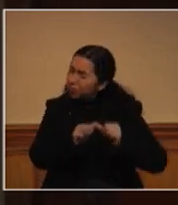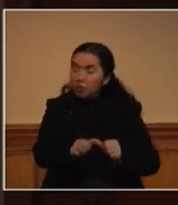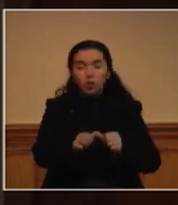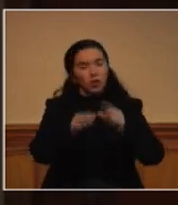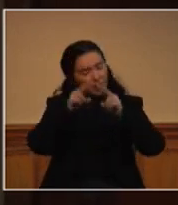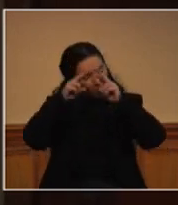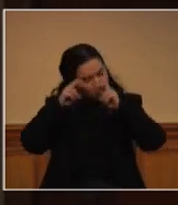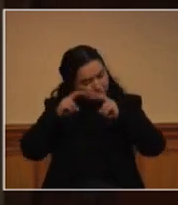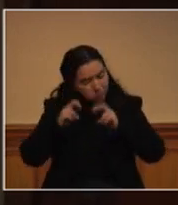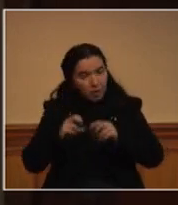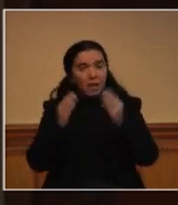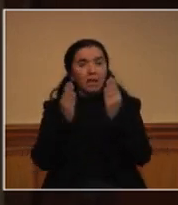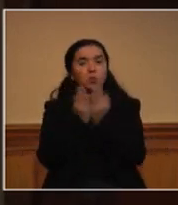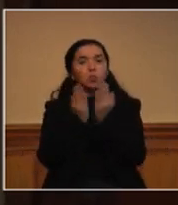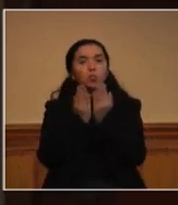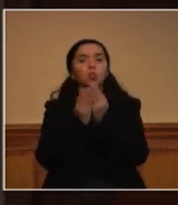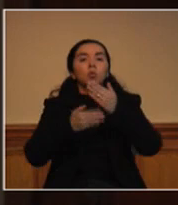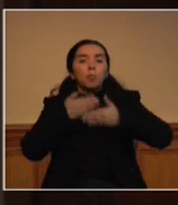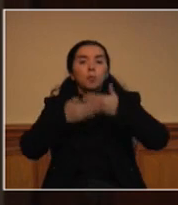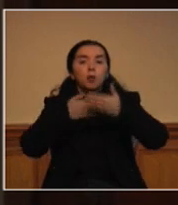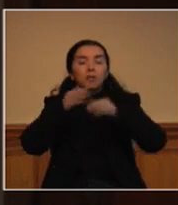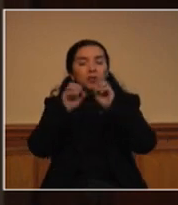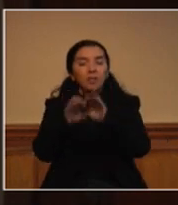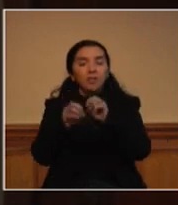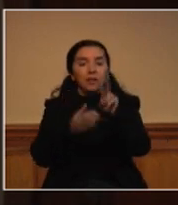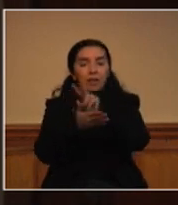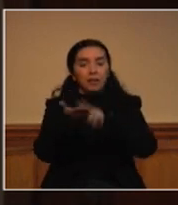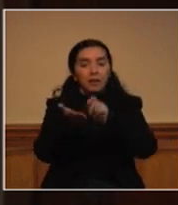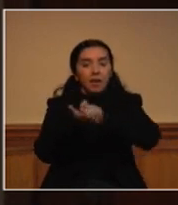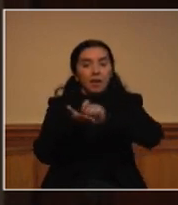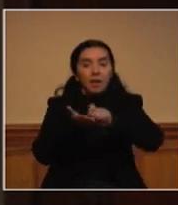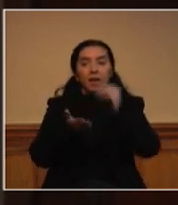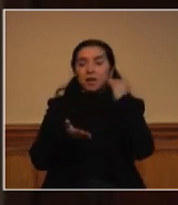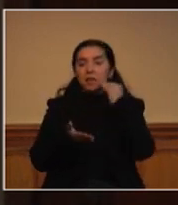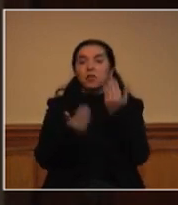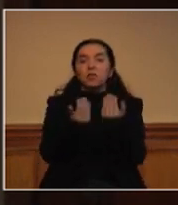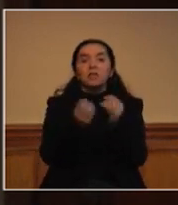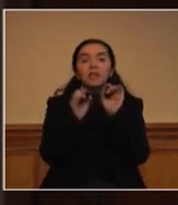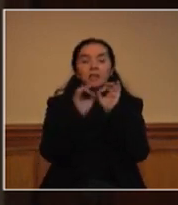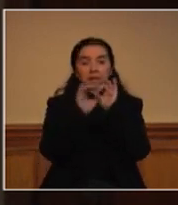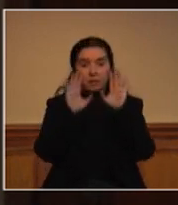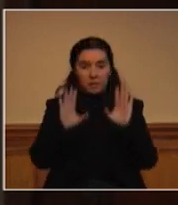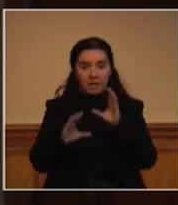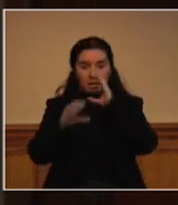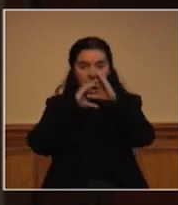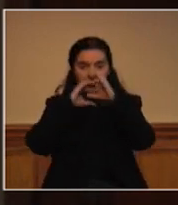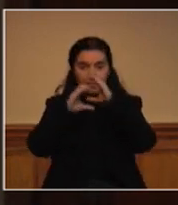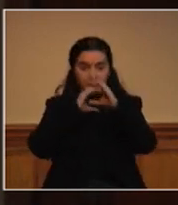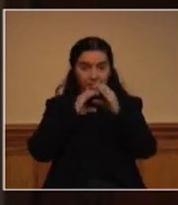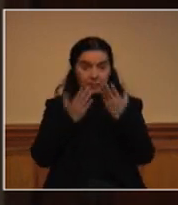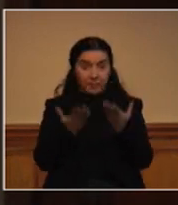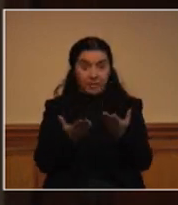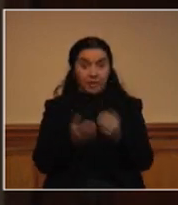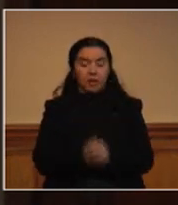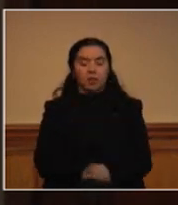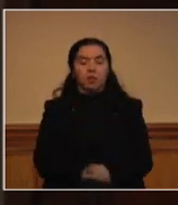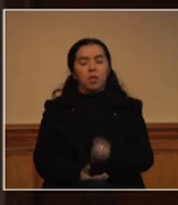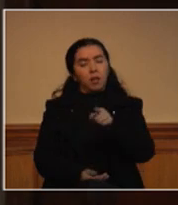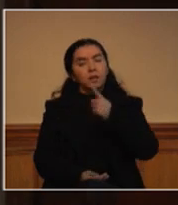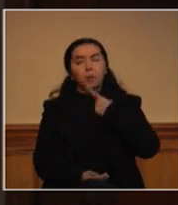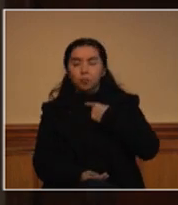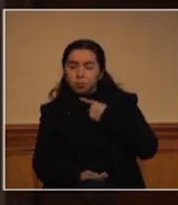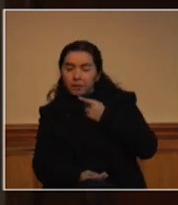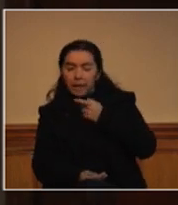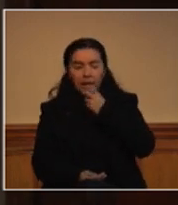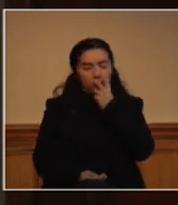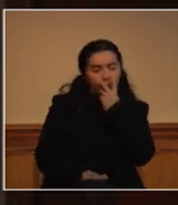ha sido en los procesos de enseñanza de la lectura en niños con necesidades especiales de comunicación. Fruto de esta inquietud han